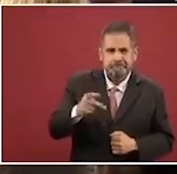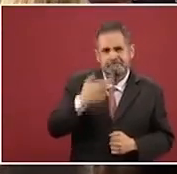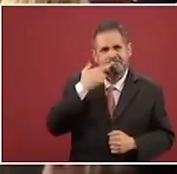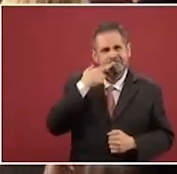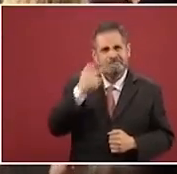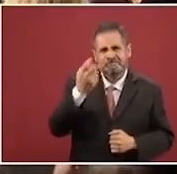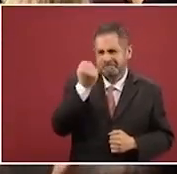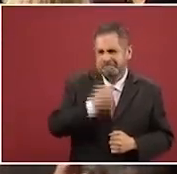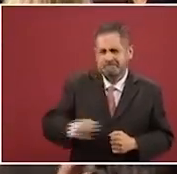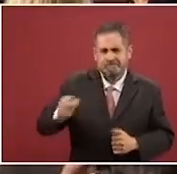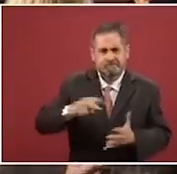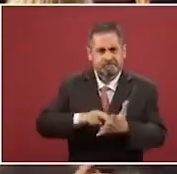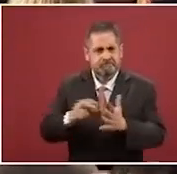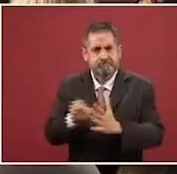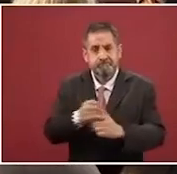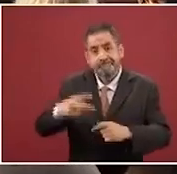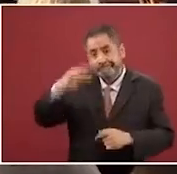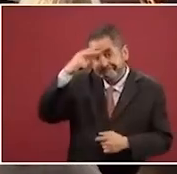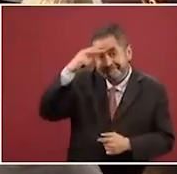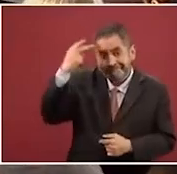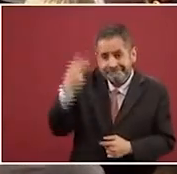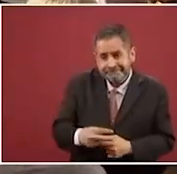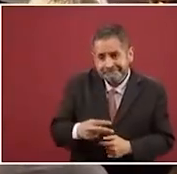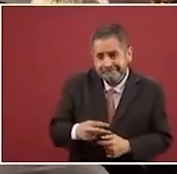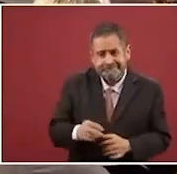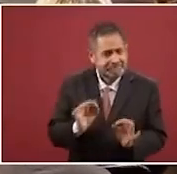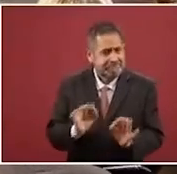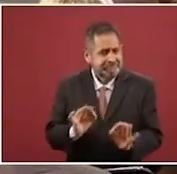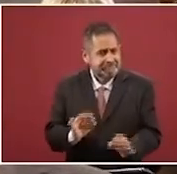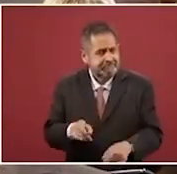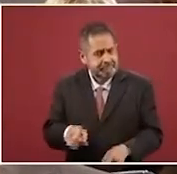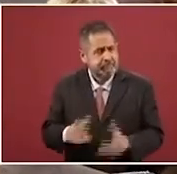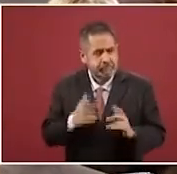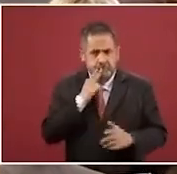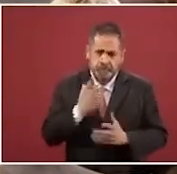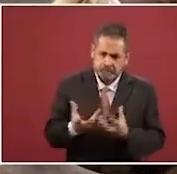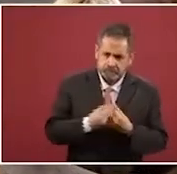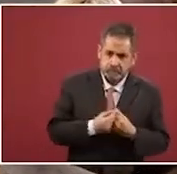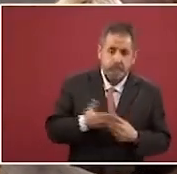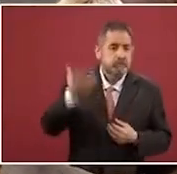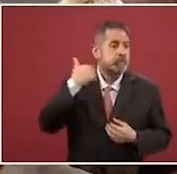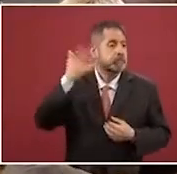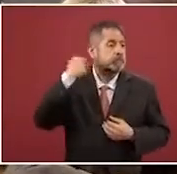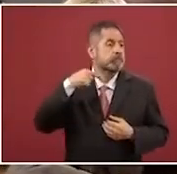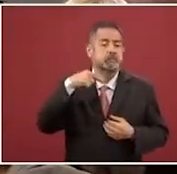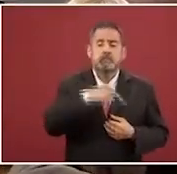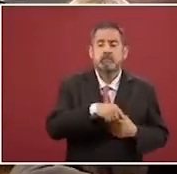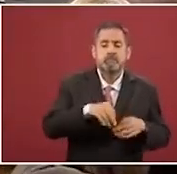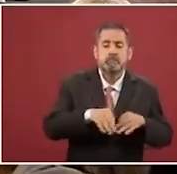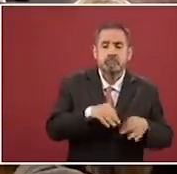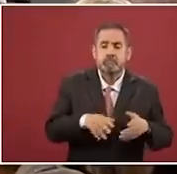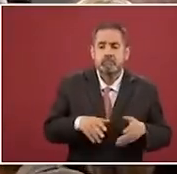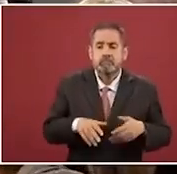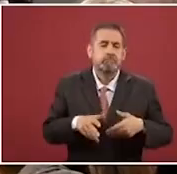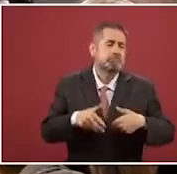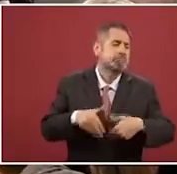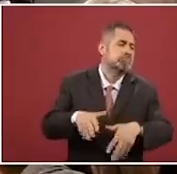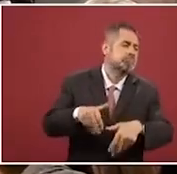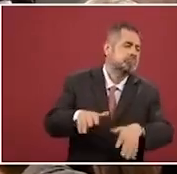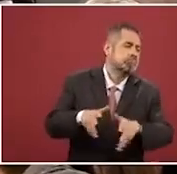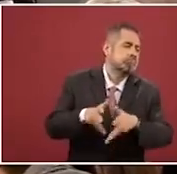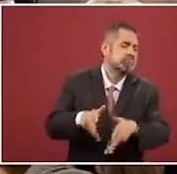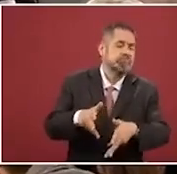mejores técnicos mexicanos que estaban ahí también, hechos a un